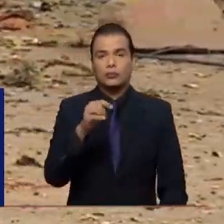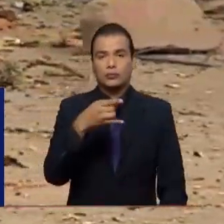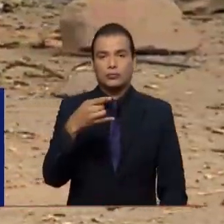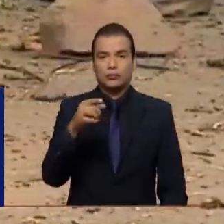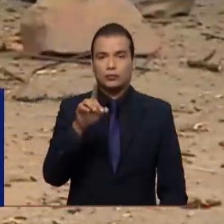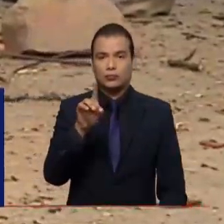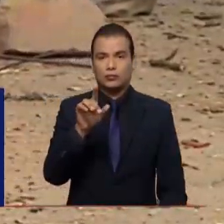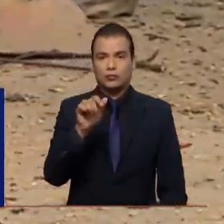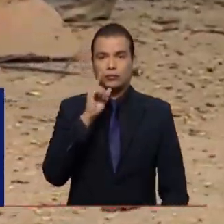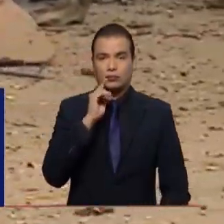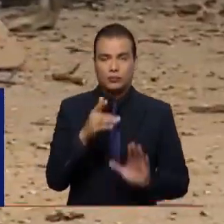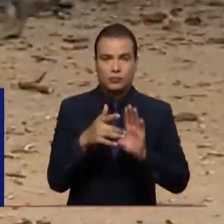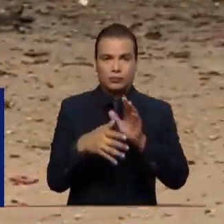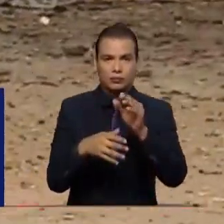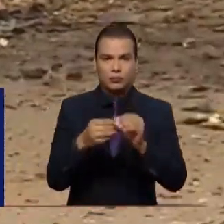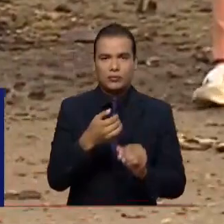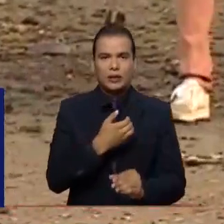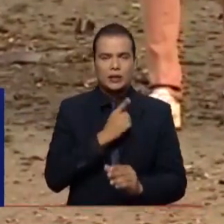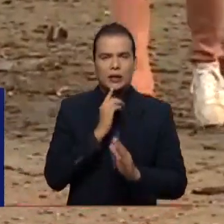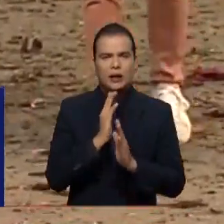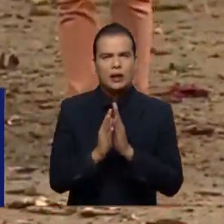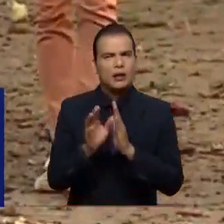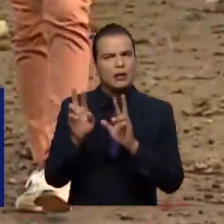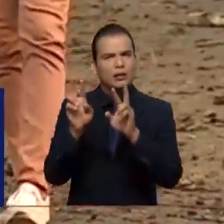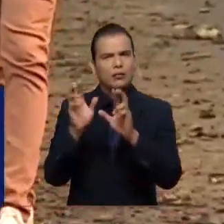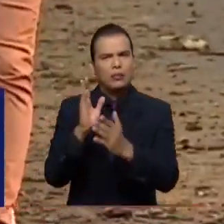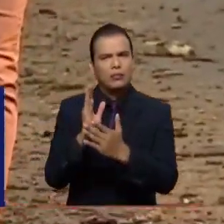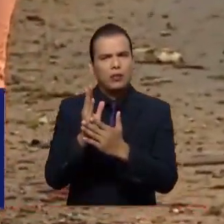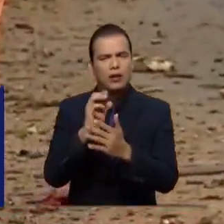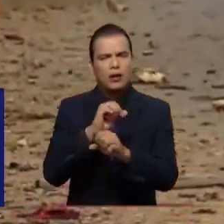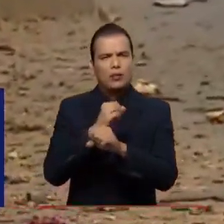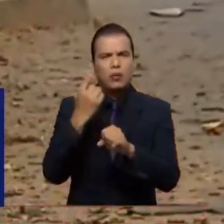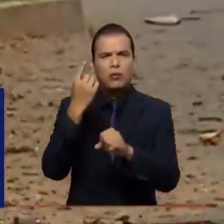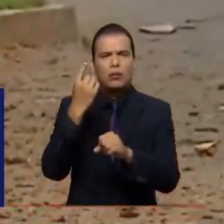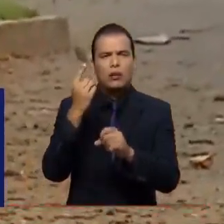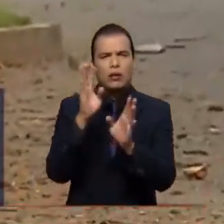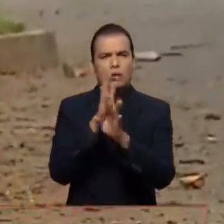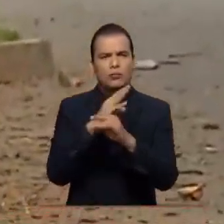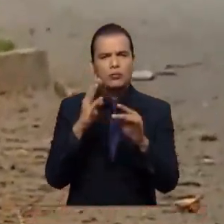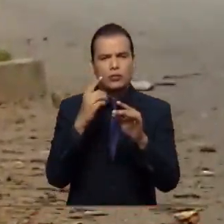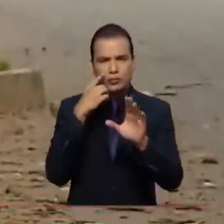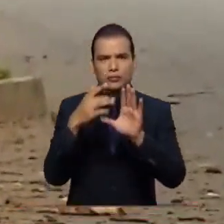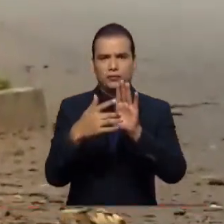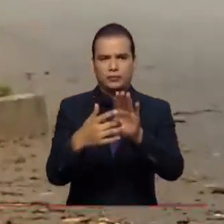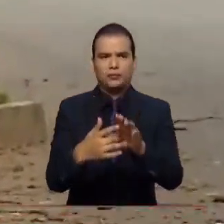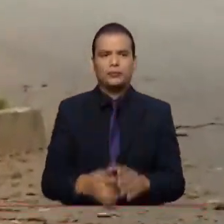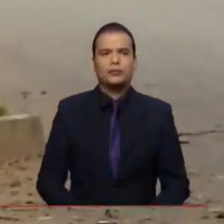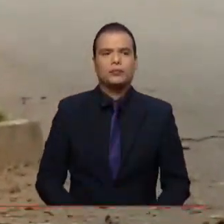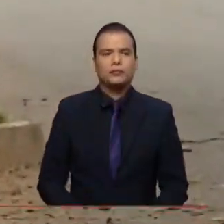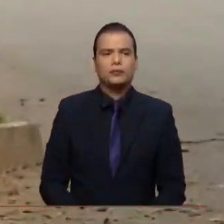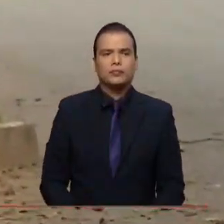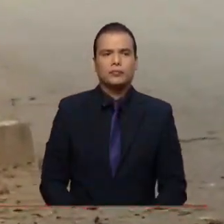de esta localidad del sur del Valle del Cauca frente a ese hecho que ocurrió en la madrugada del día de hoy.